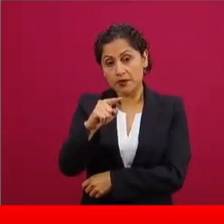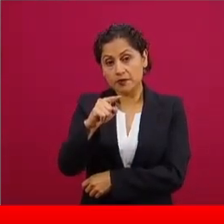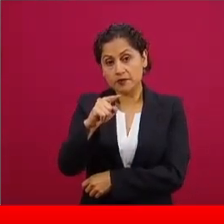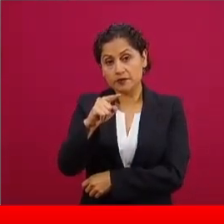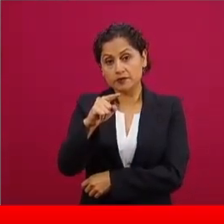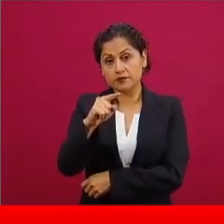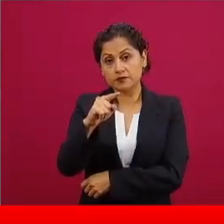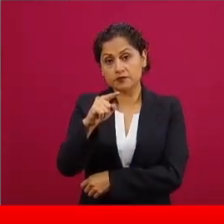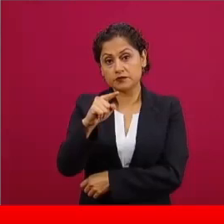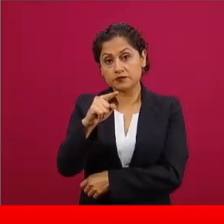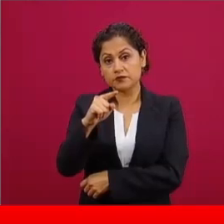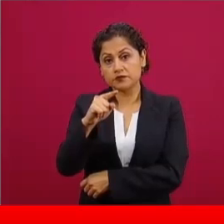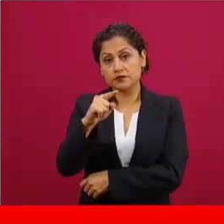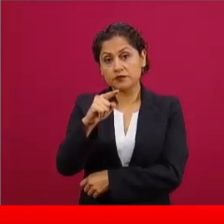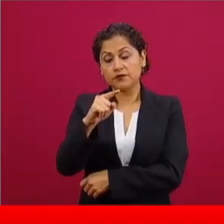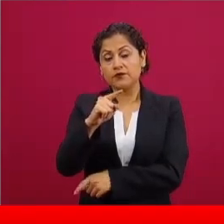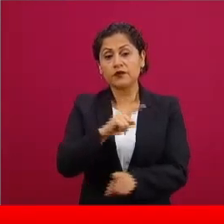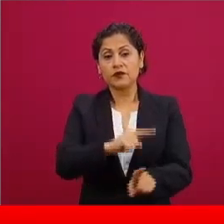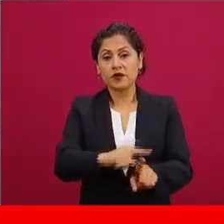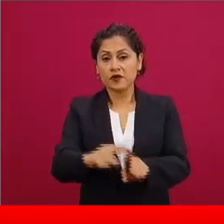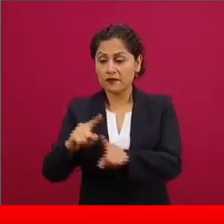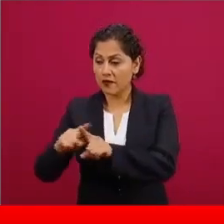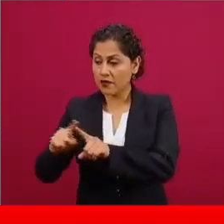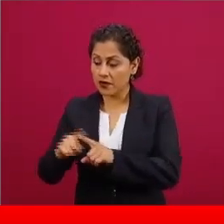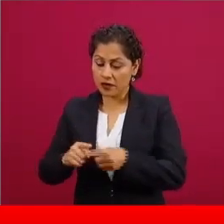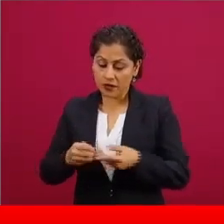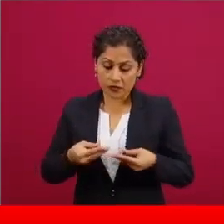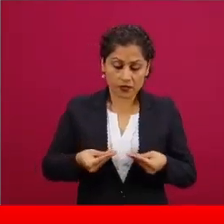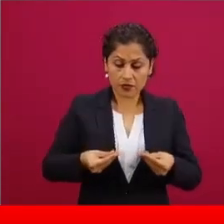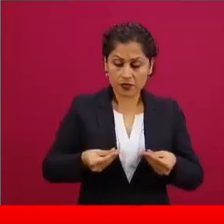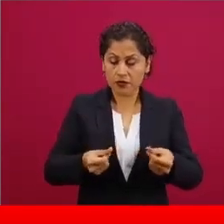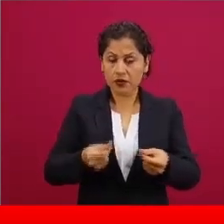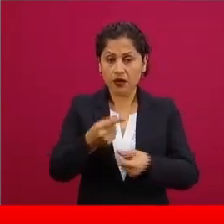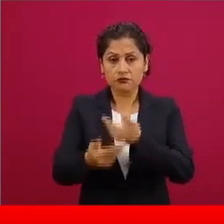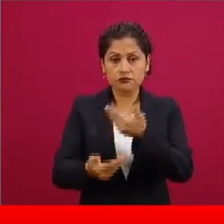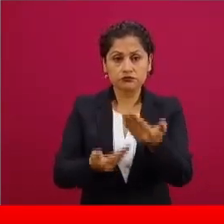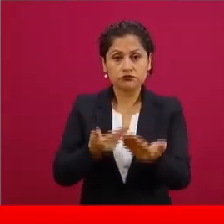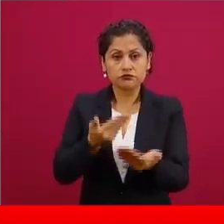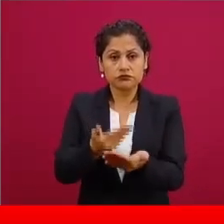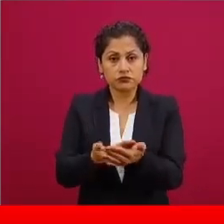de servicios generales y materiales y suministros